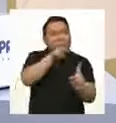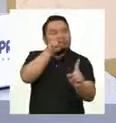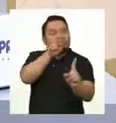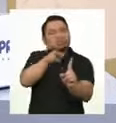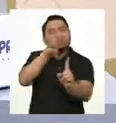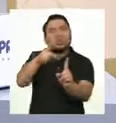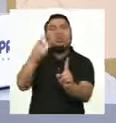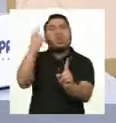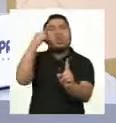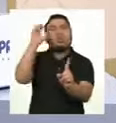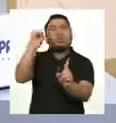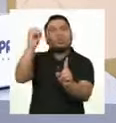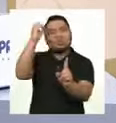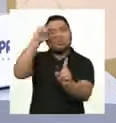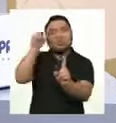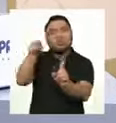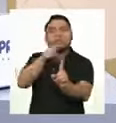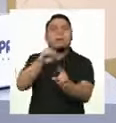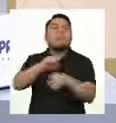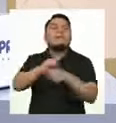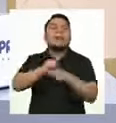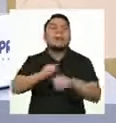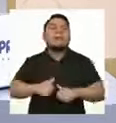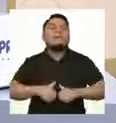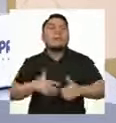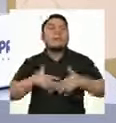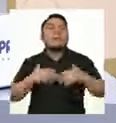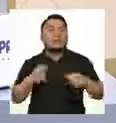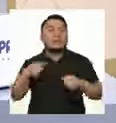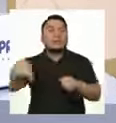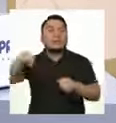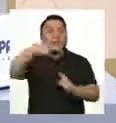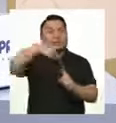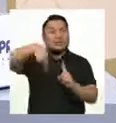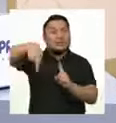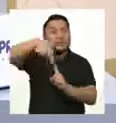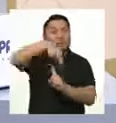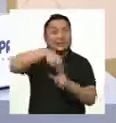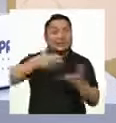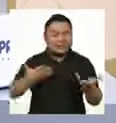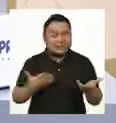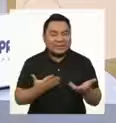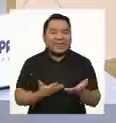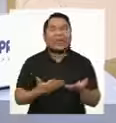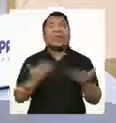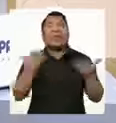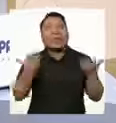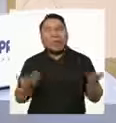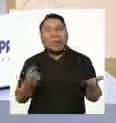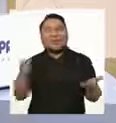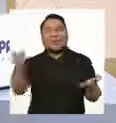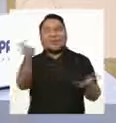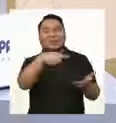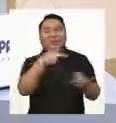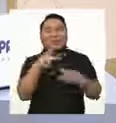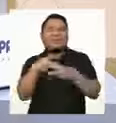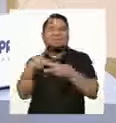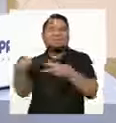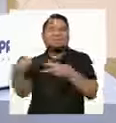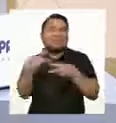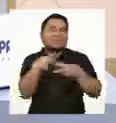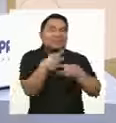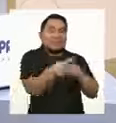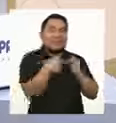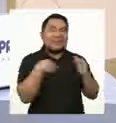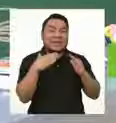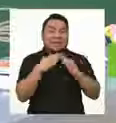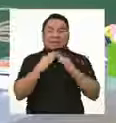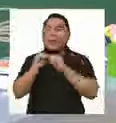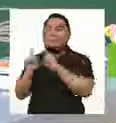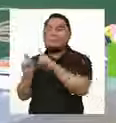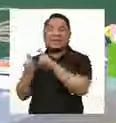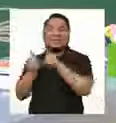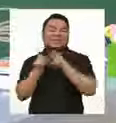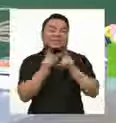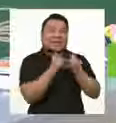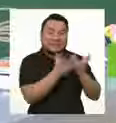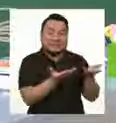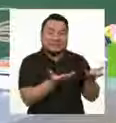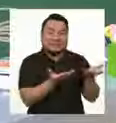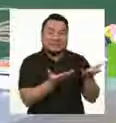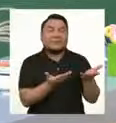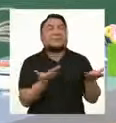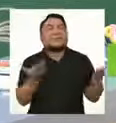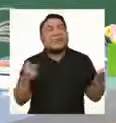la práctica de vida saludable que tiene nuestro entorno. En mi caso, las vecinas y vecinos que tengo. Para